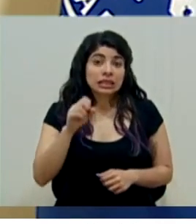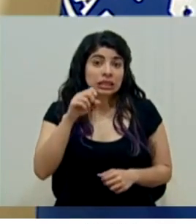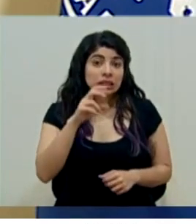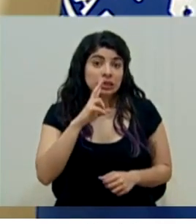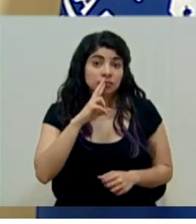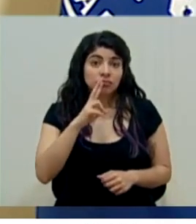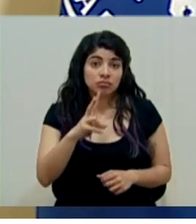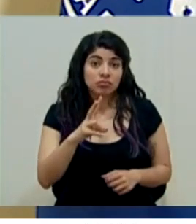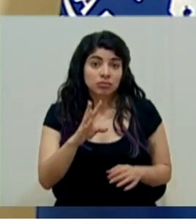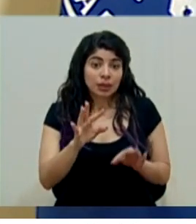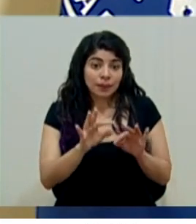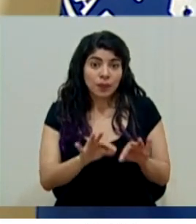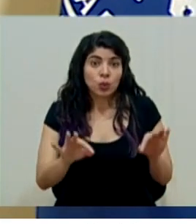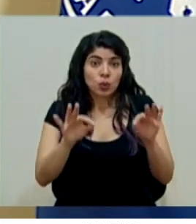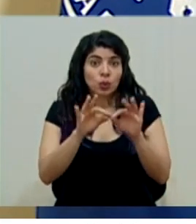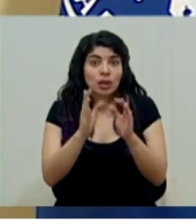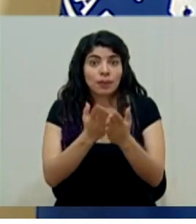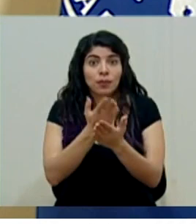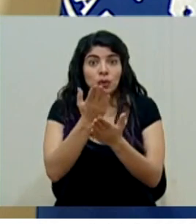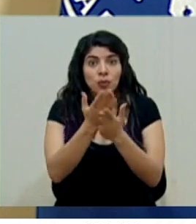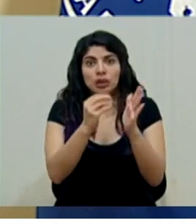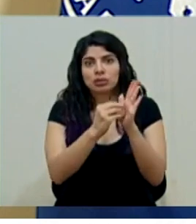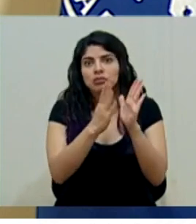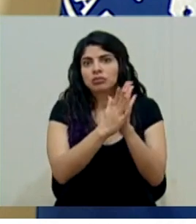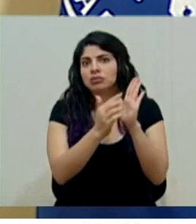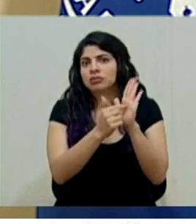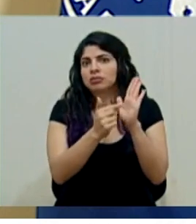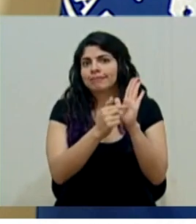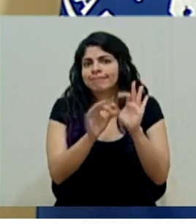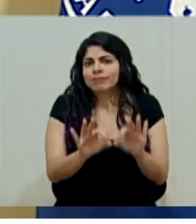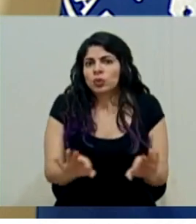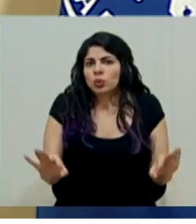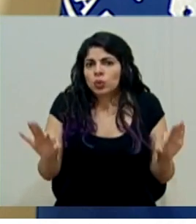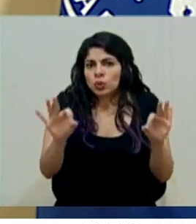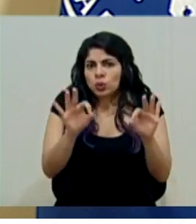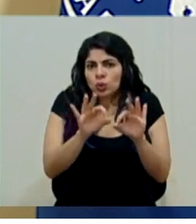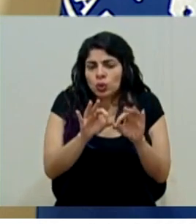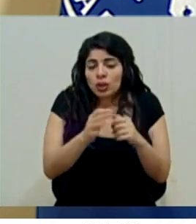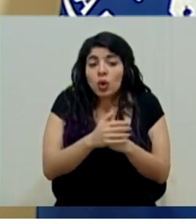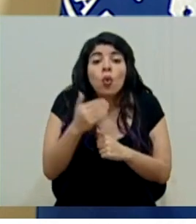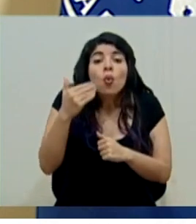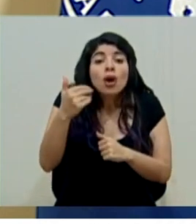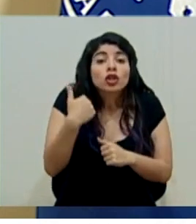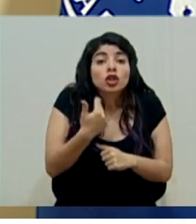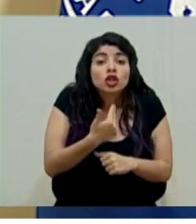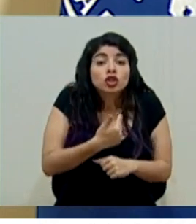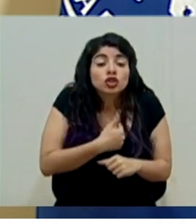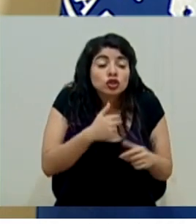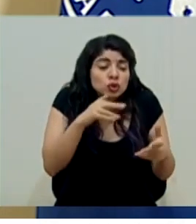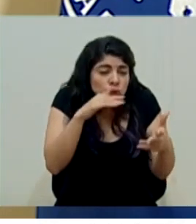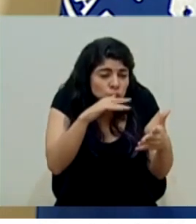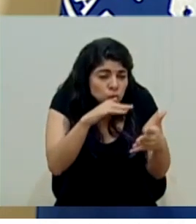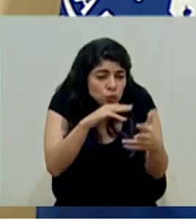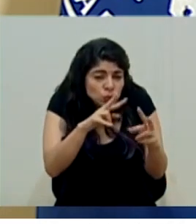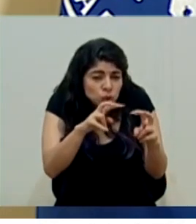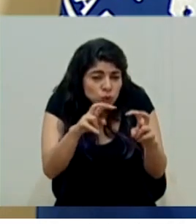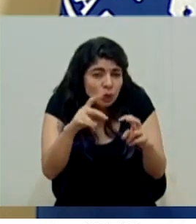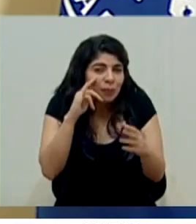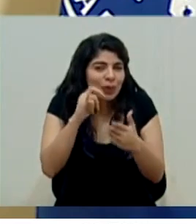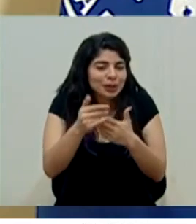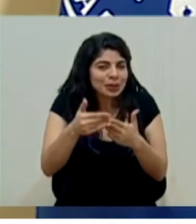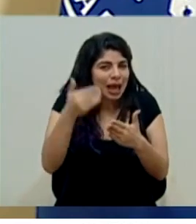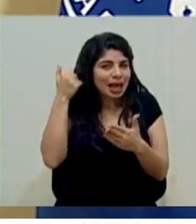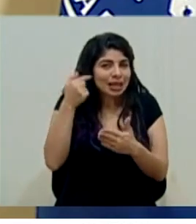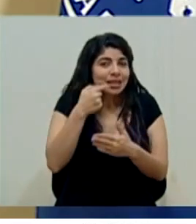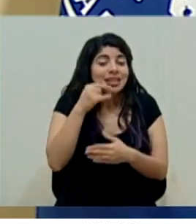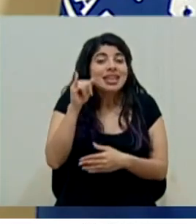ciertamente es una parte esencial de la propuesta y es una de las rutas. A ver, cuando hicimos los análisis, y por eso yo planteé desde